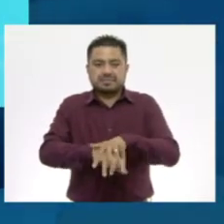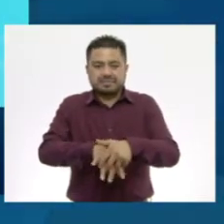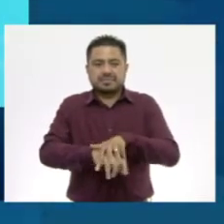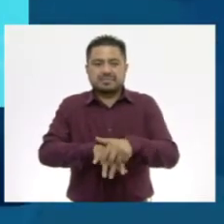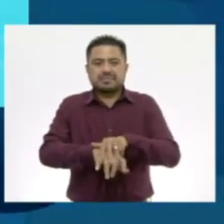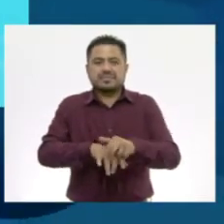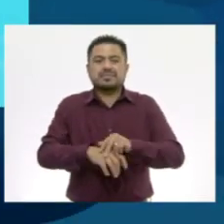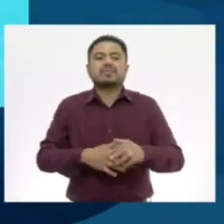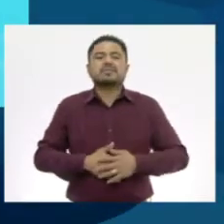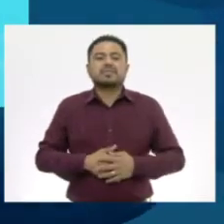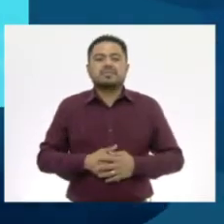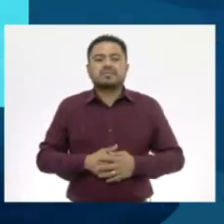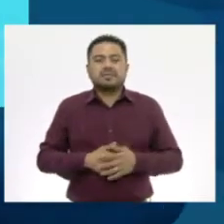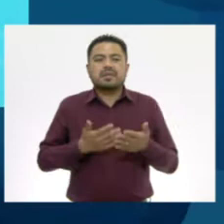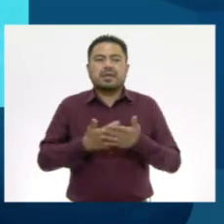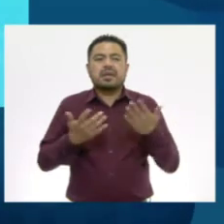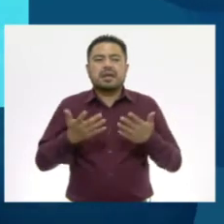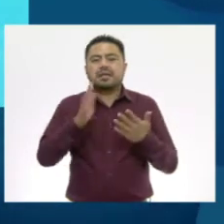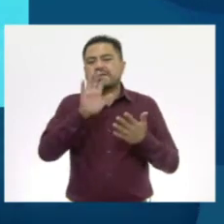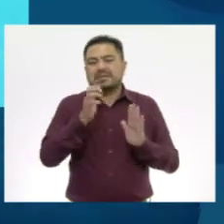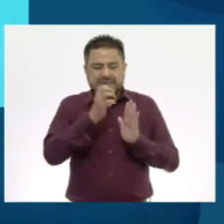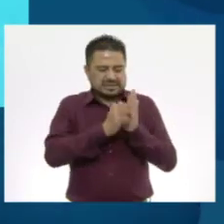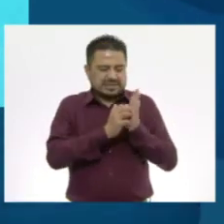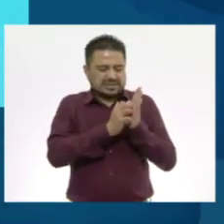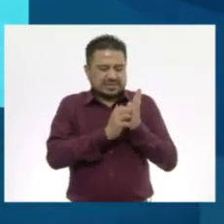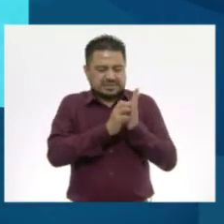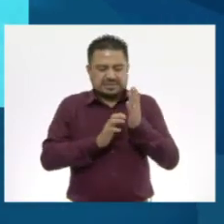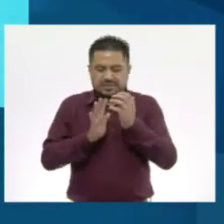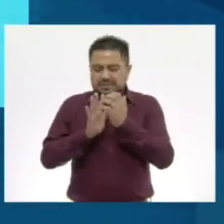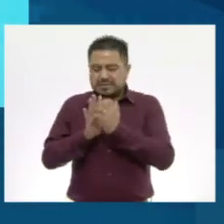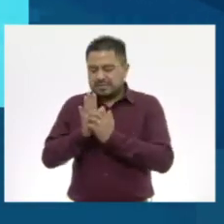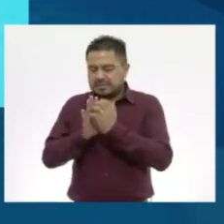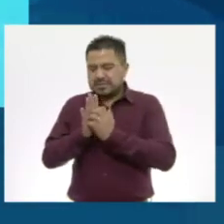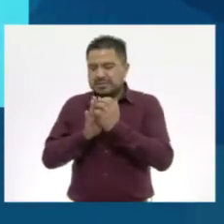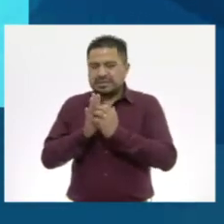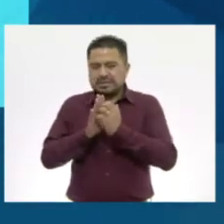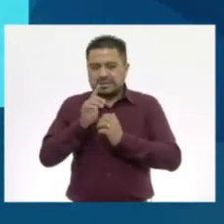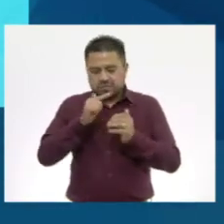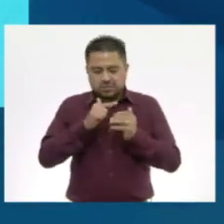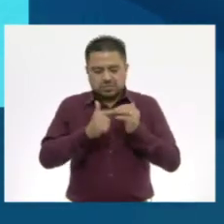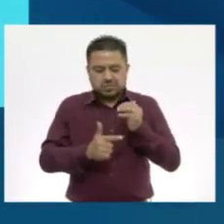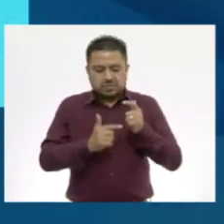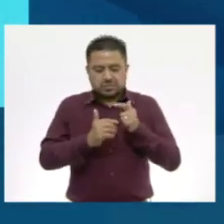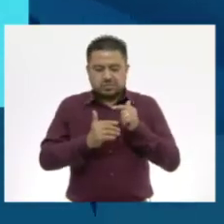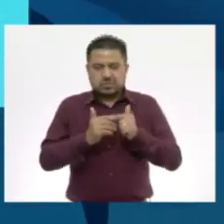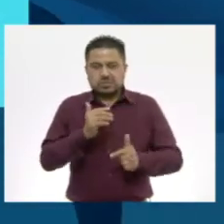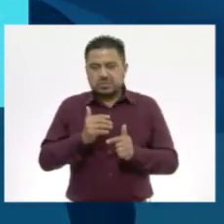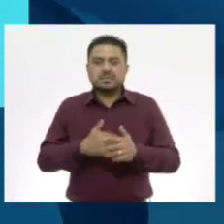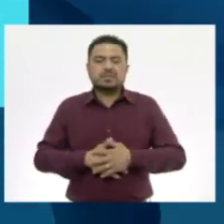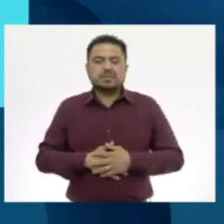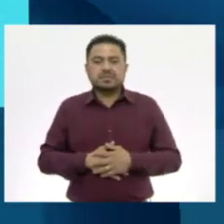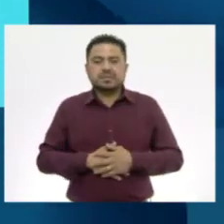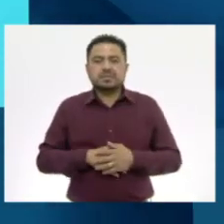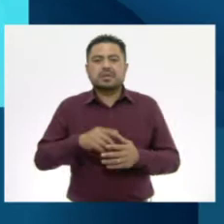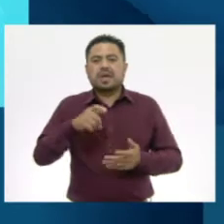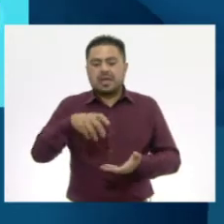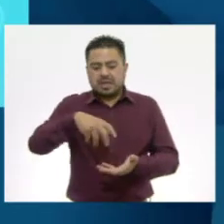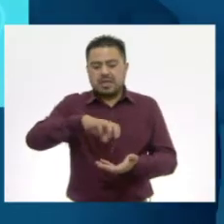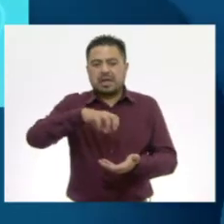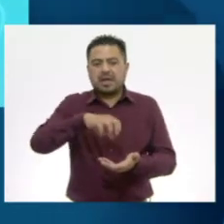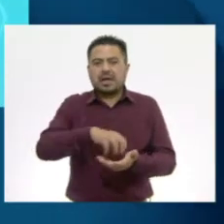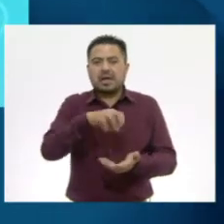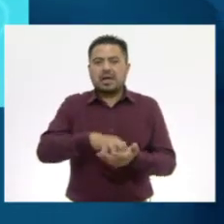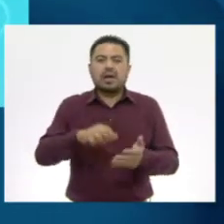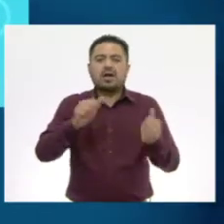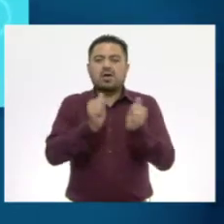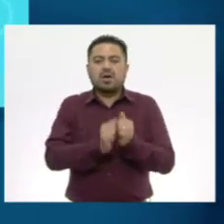dedos. Ahora haz como que rasguñas la palma de tus manos para lavar tus uñas. Enjuaga tus manos con